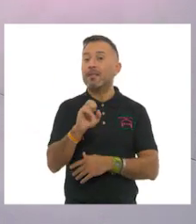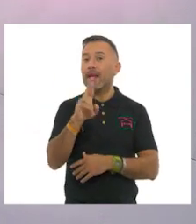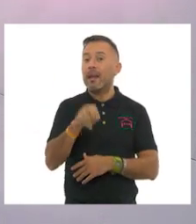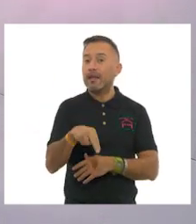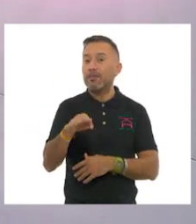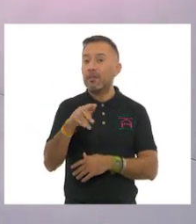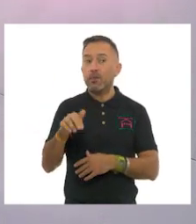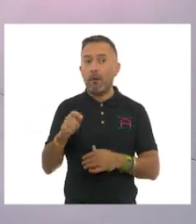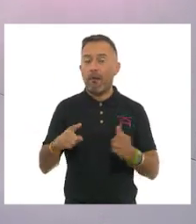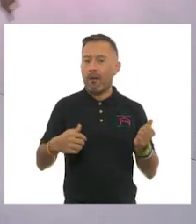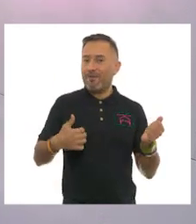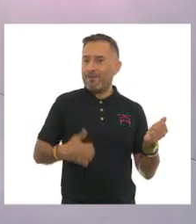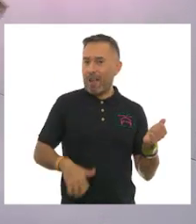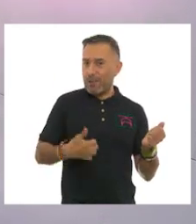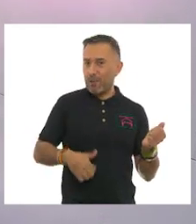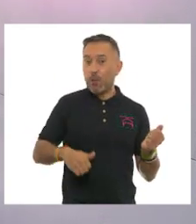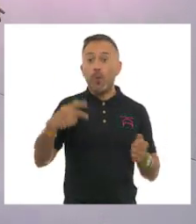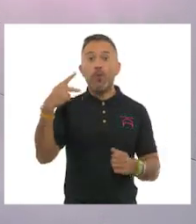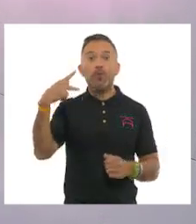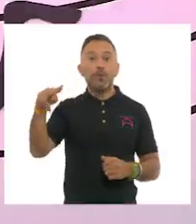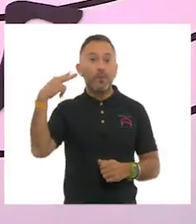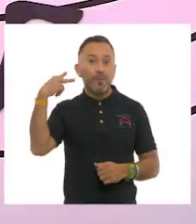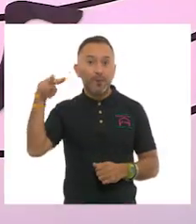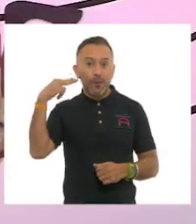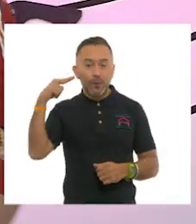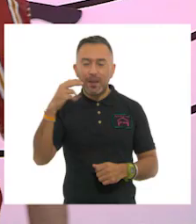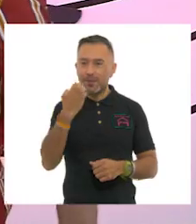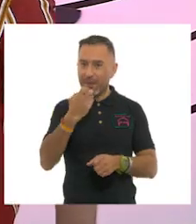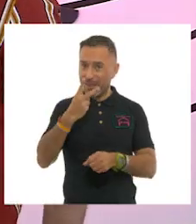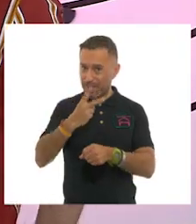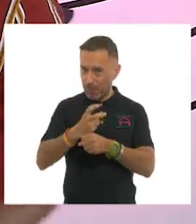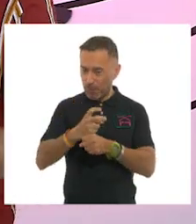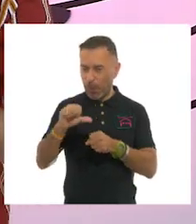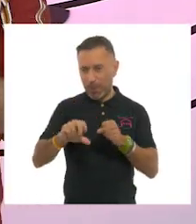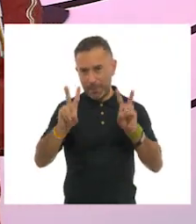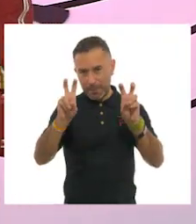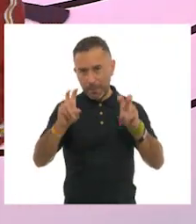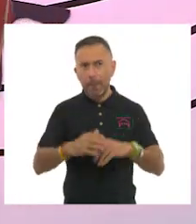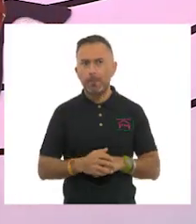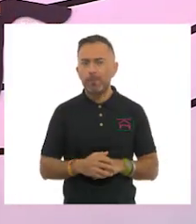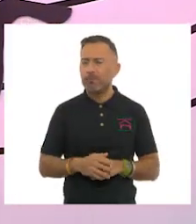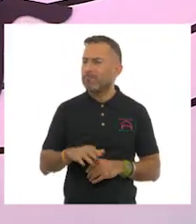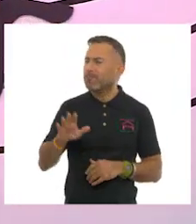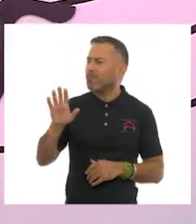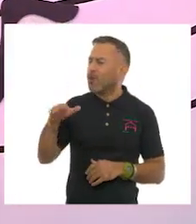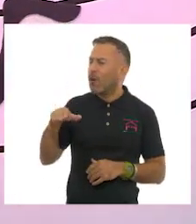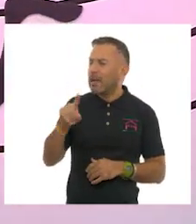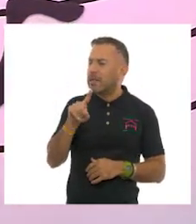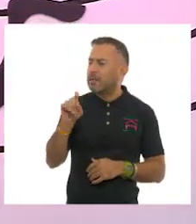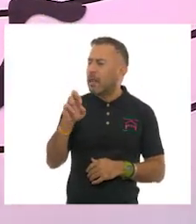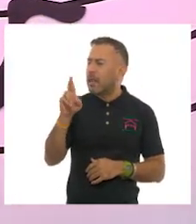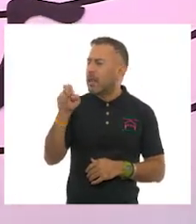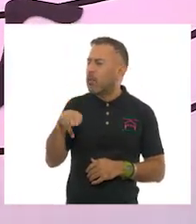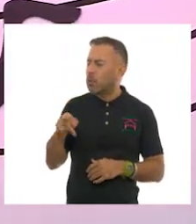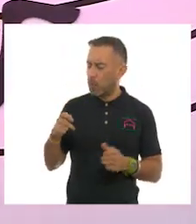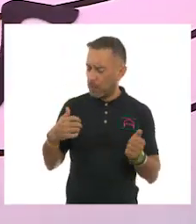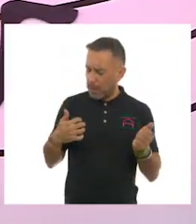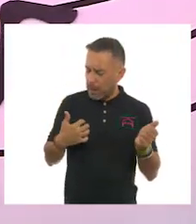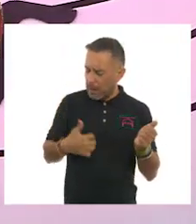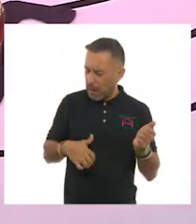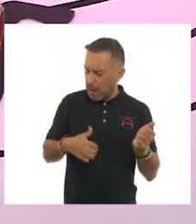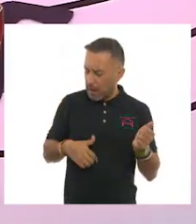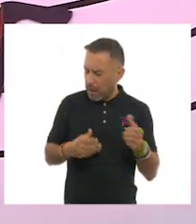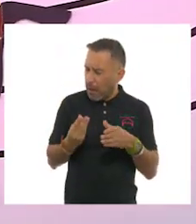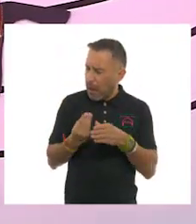y el Son Jarocho de segundo grado. Zenén, tú tocas un género musical que se llama el